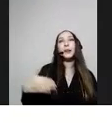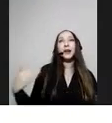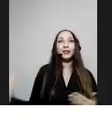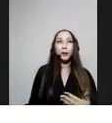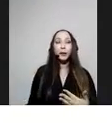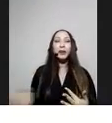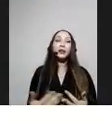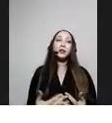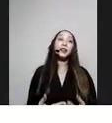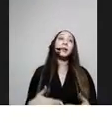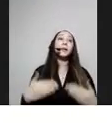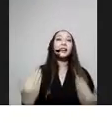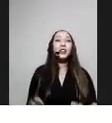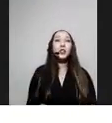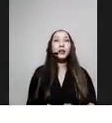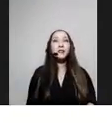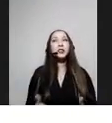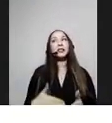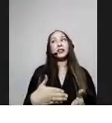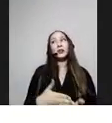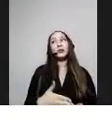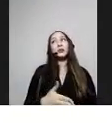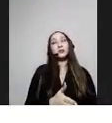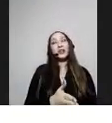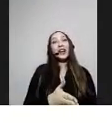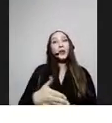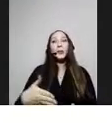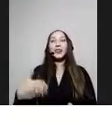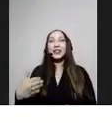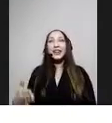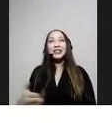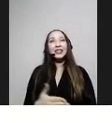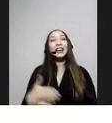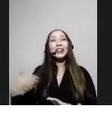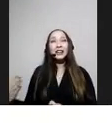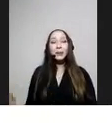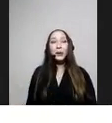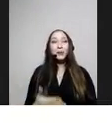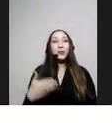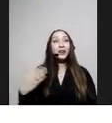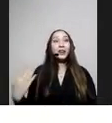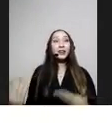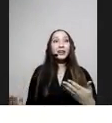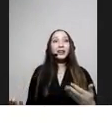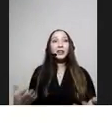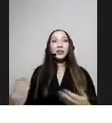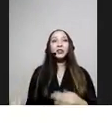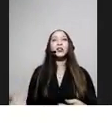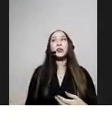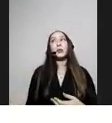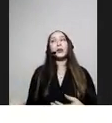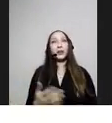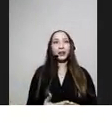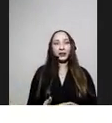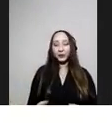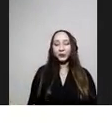que envejecemos. Entonces, practicando en mindfulness, siendo un ávido practicante en el tiempo, esta condición se